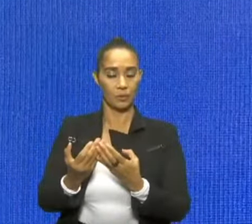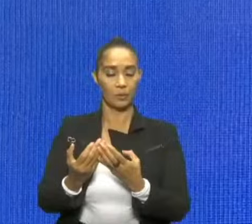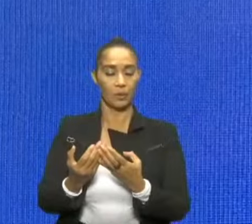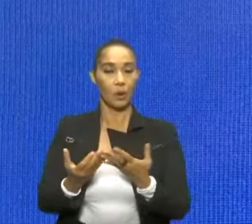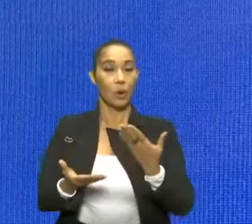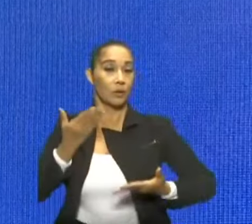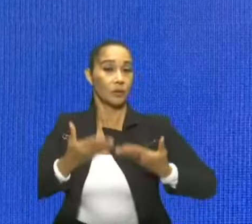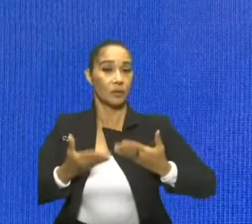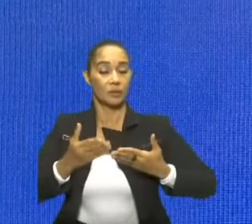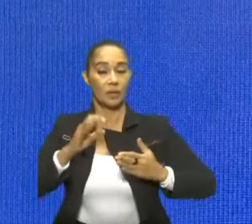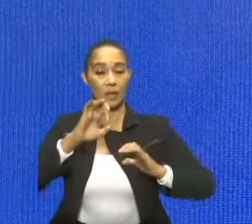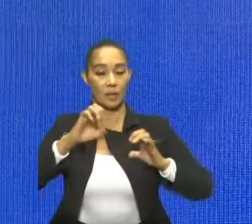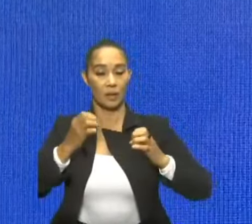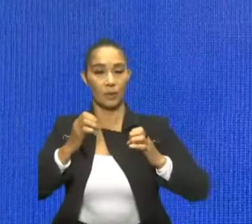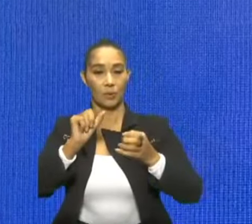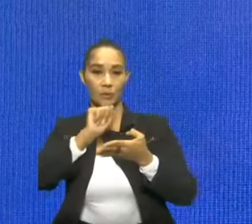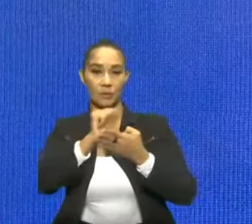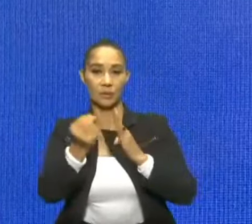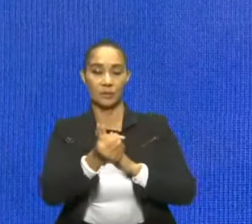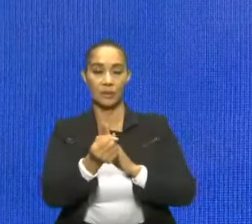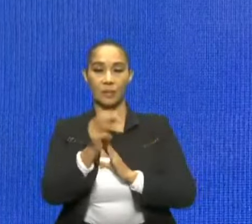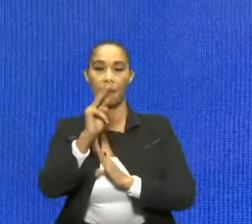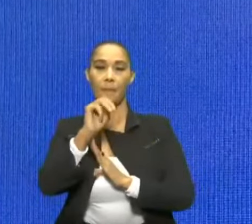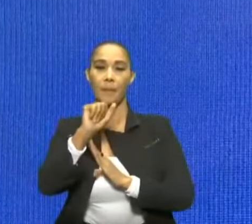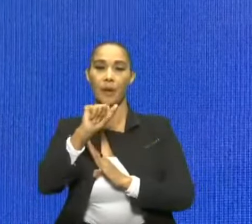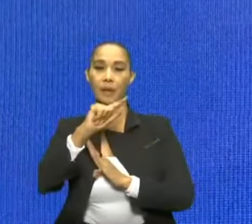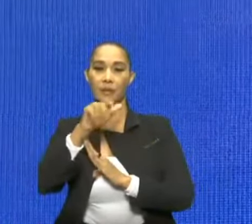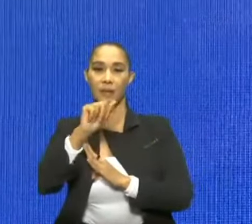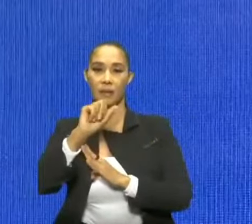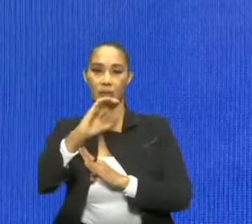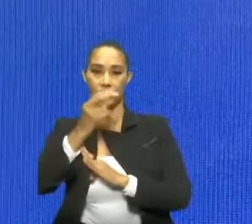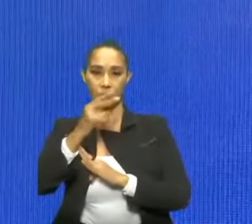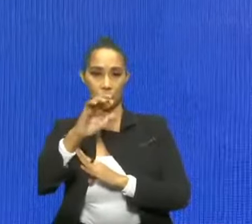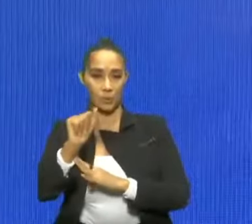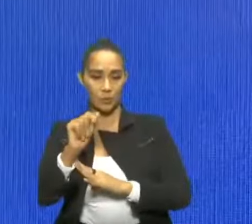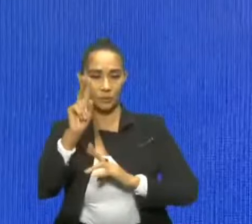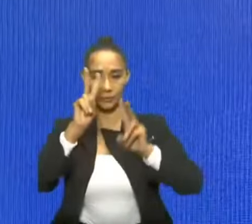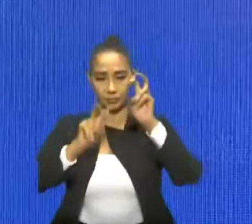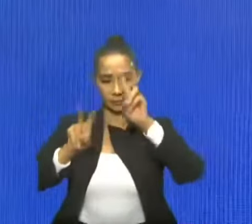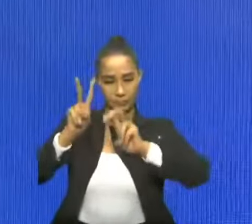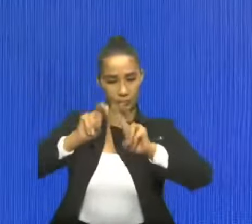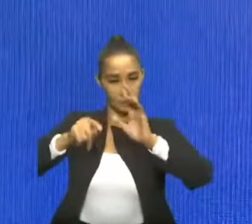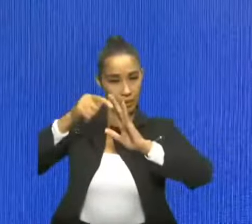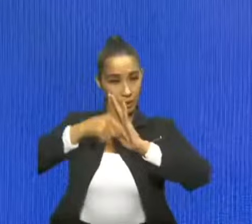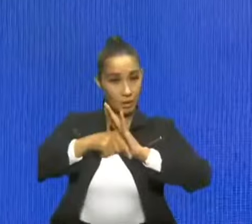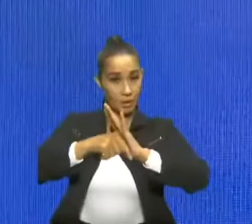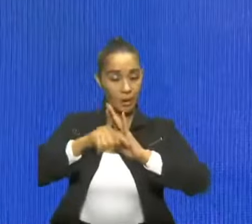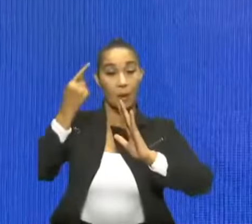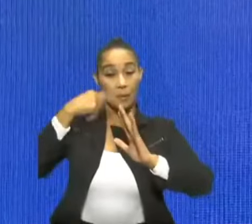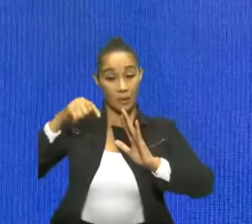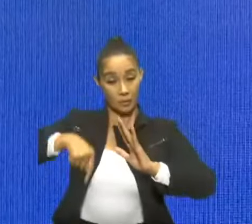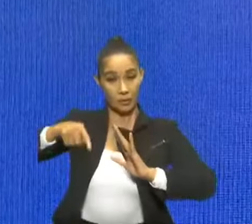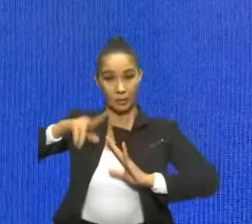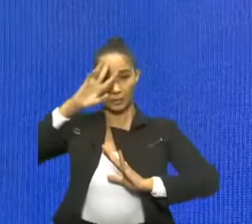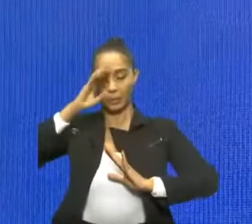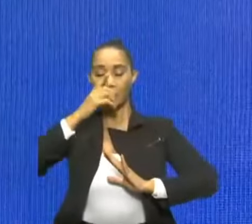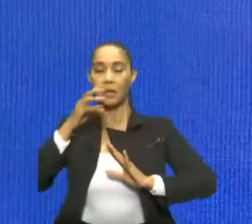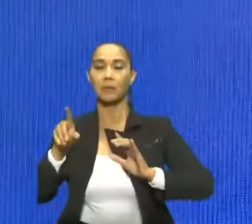de o del ecosistema que se ha creado también en Massachusets en términos de de investigación pero ya nosotros estamos